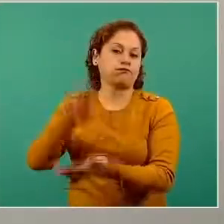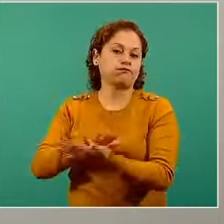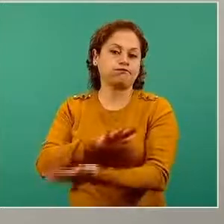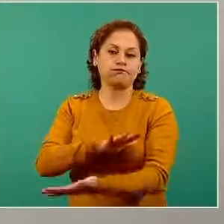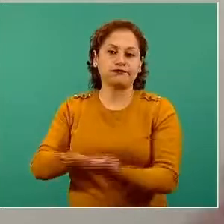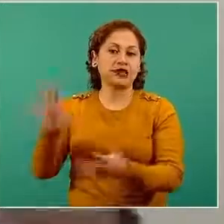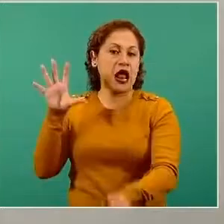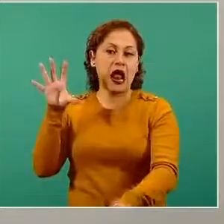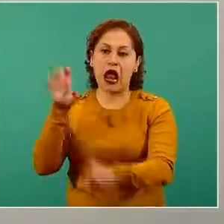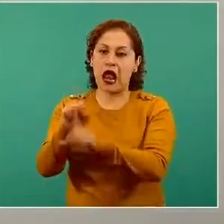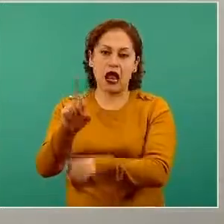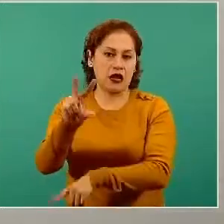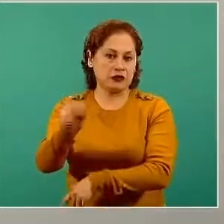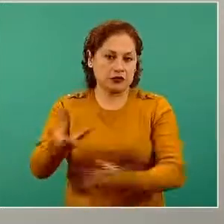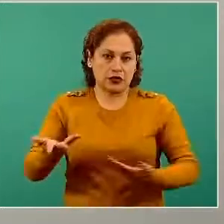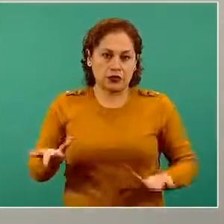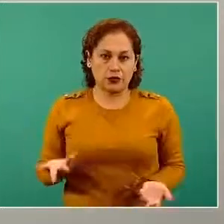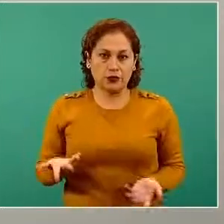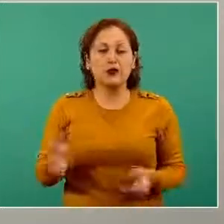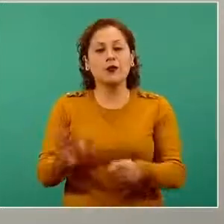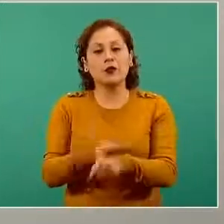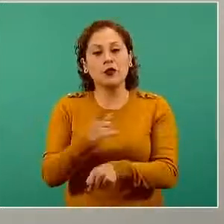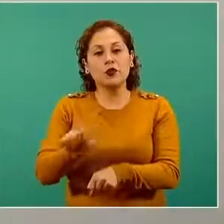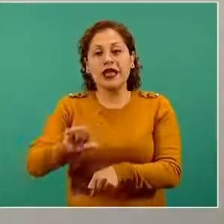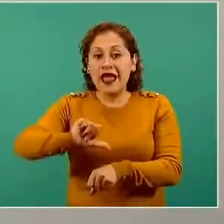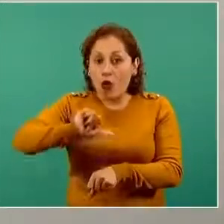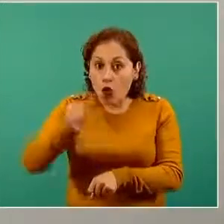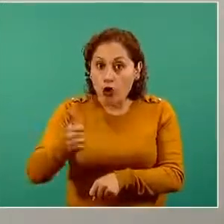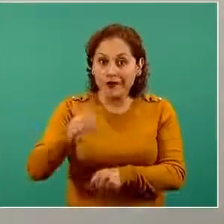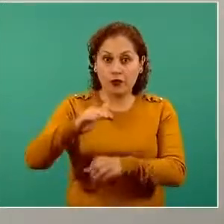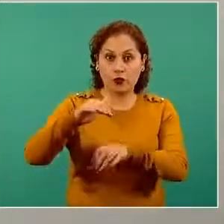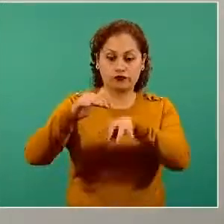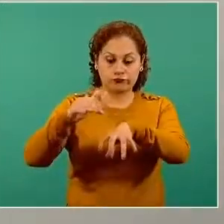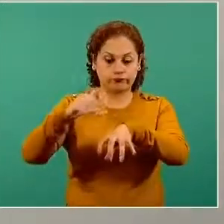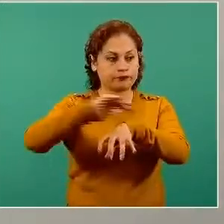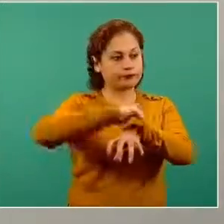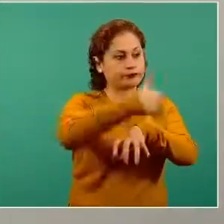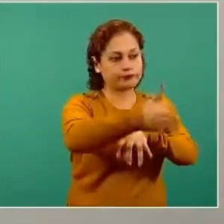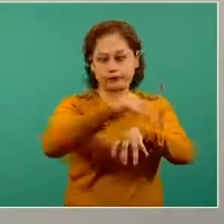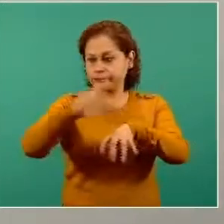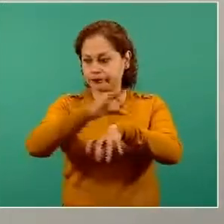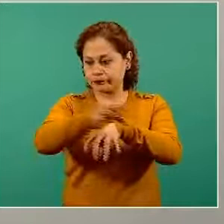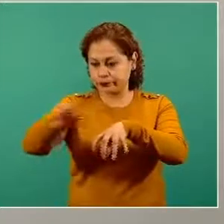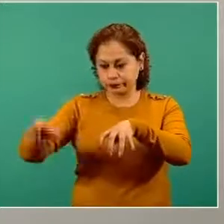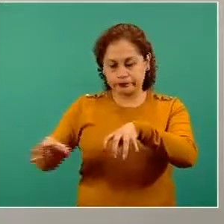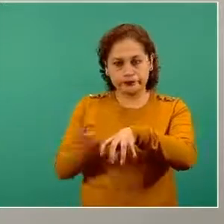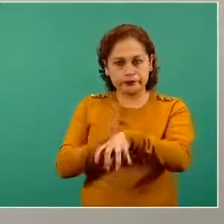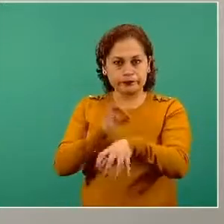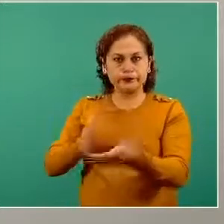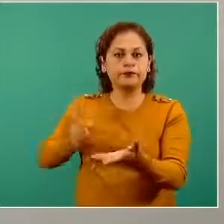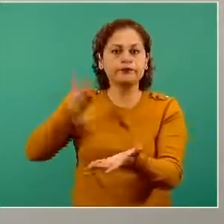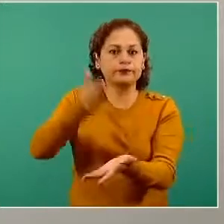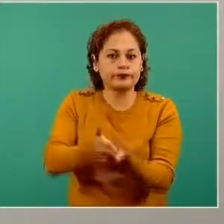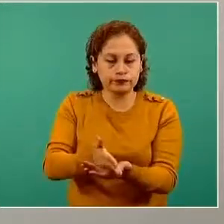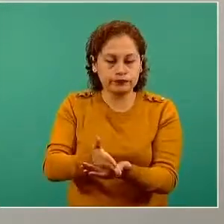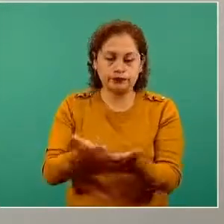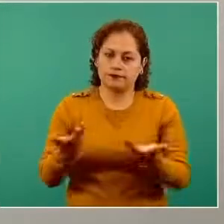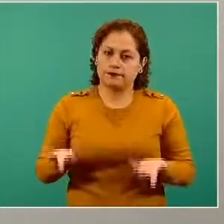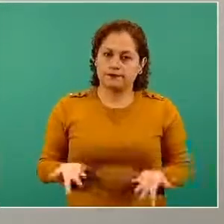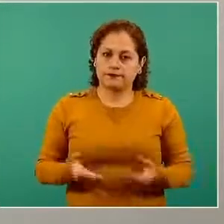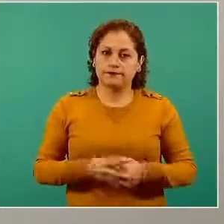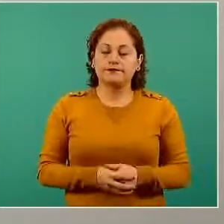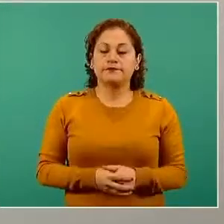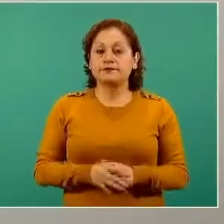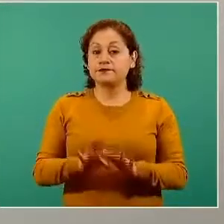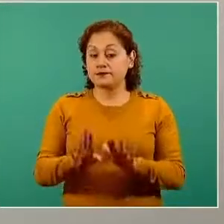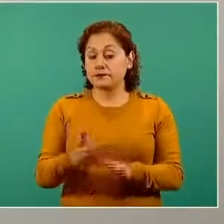grupo porque vinieron personas que estaban en otra demarcación territorial o en otro municipio. Sin embargo,